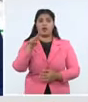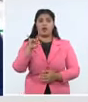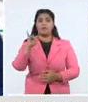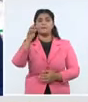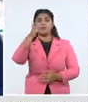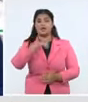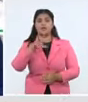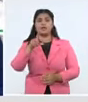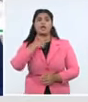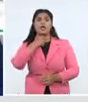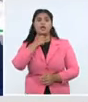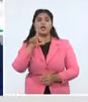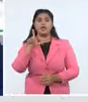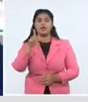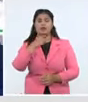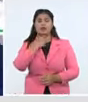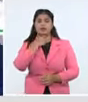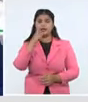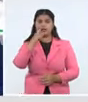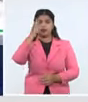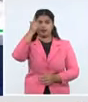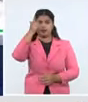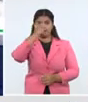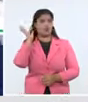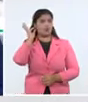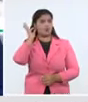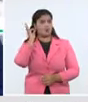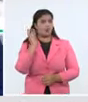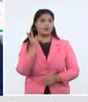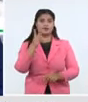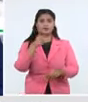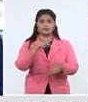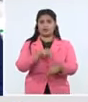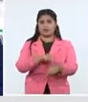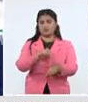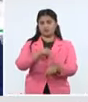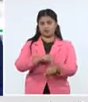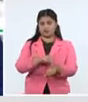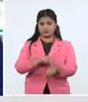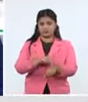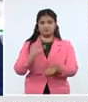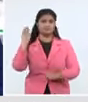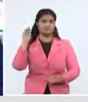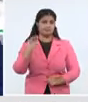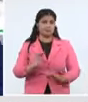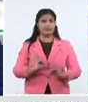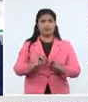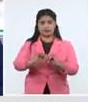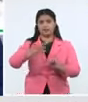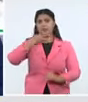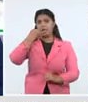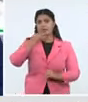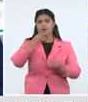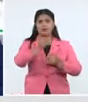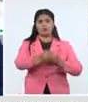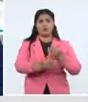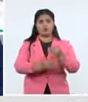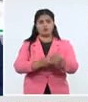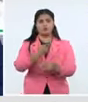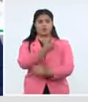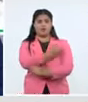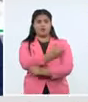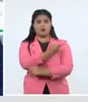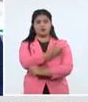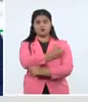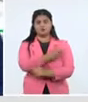Atención Primaria de Salud del Ministerio de Salud Pública. Esto ya es costumbre en el segundo momento de esta conferencia, porque antes